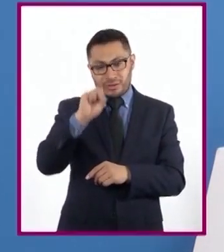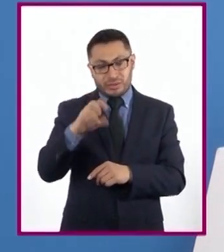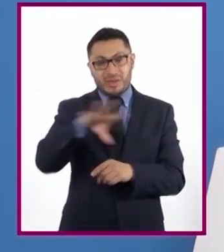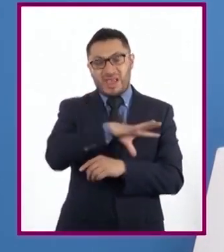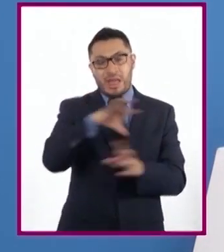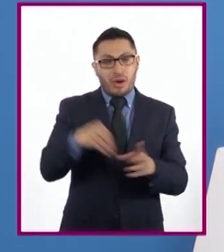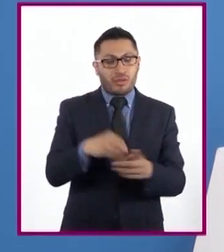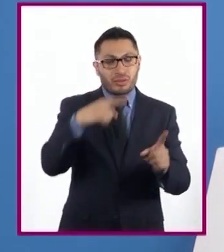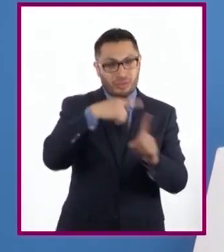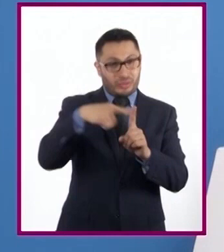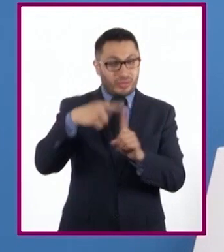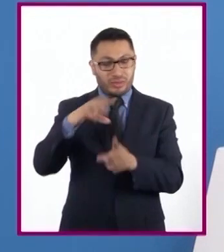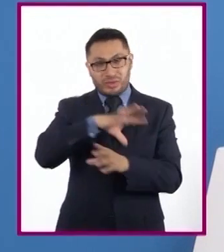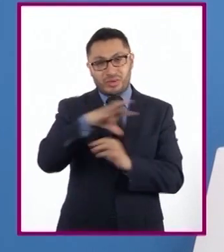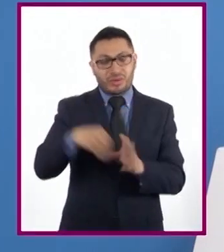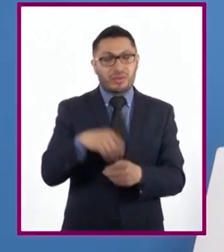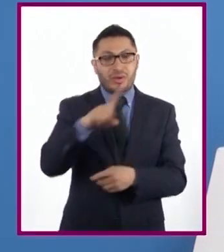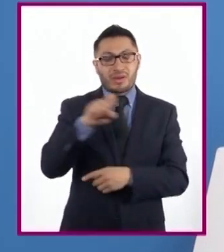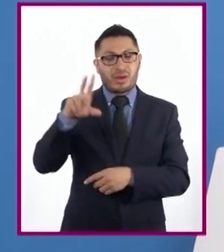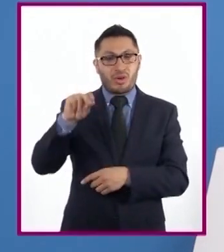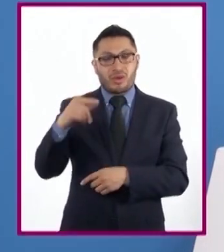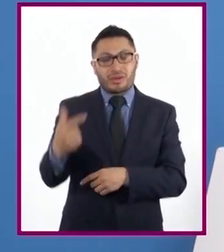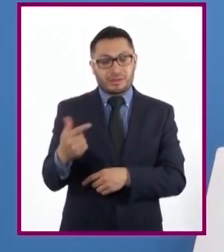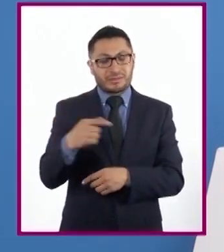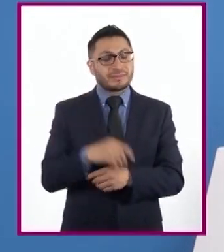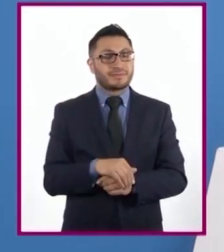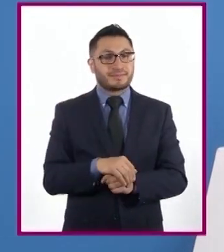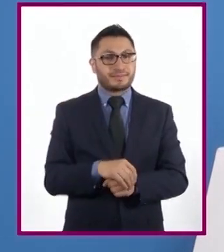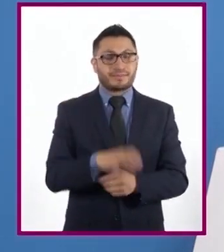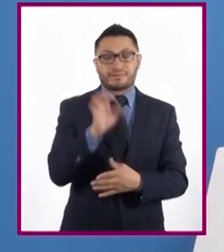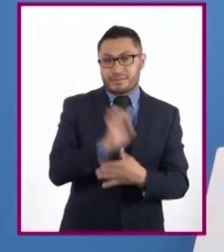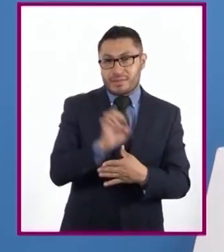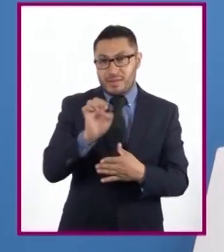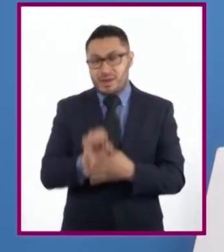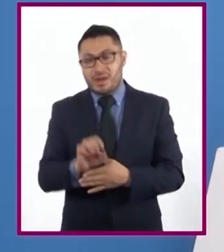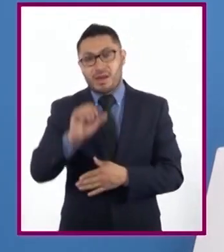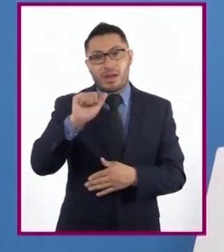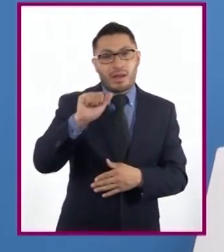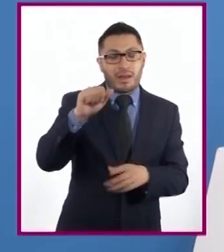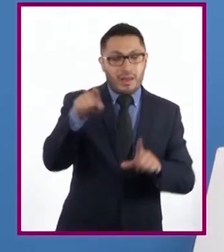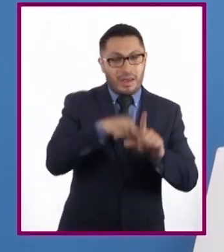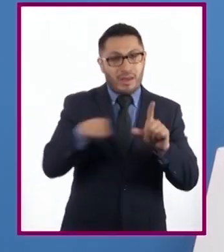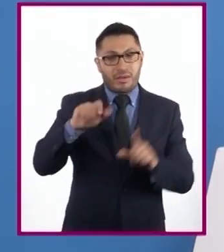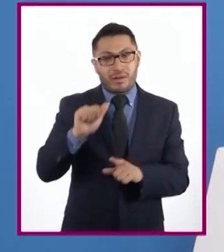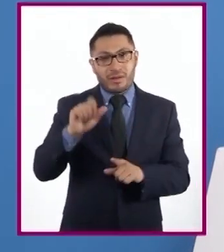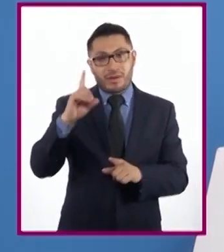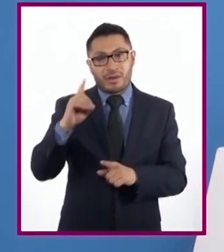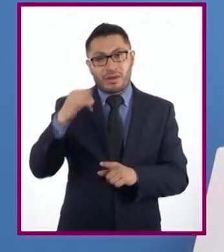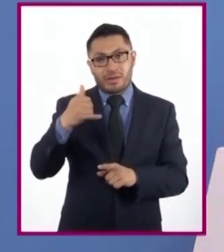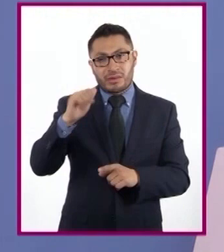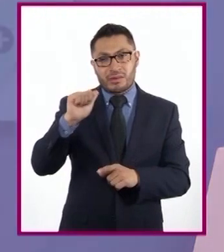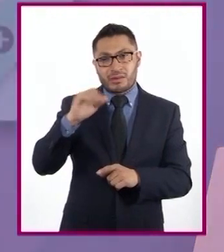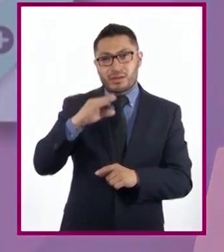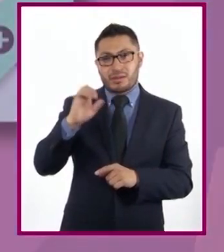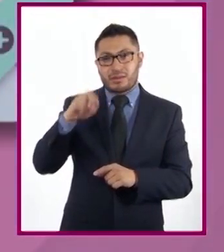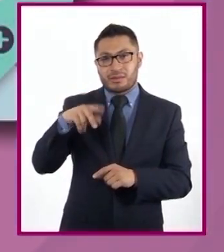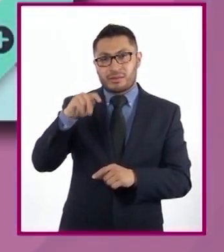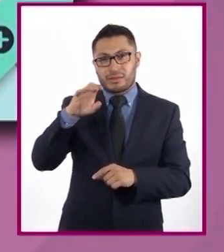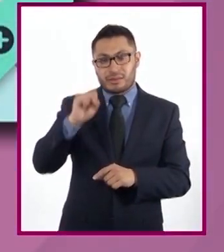grados en total. Por lo tanto, estamos hablando de ángulos adyacentes suplementarios.